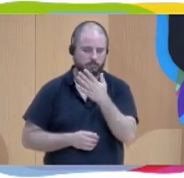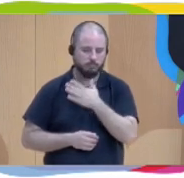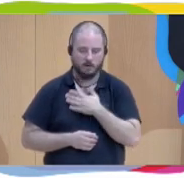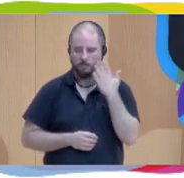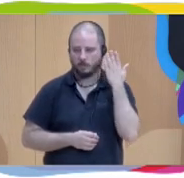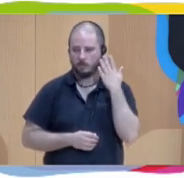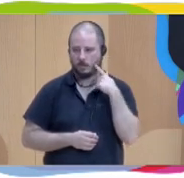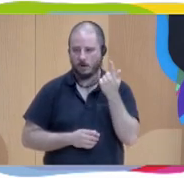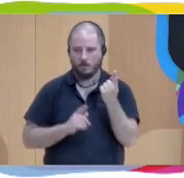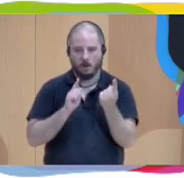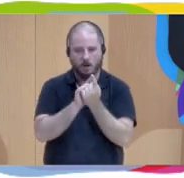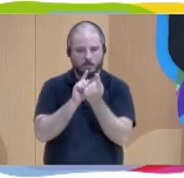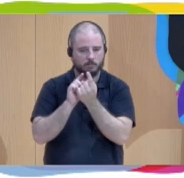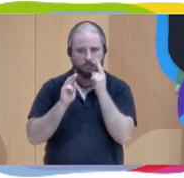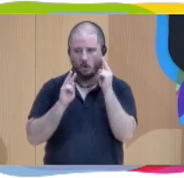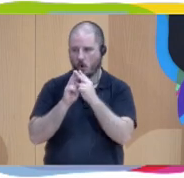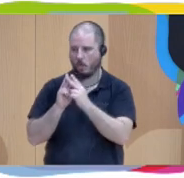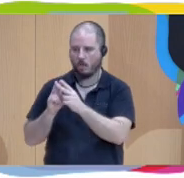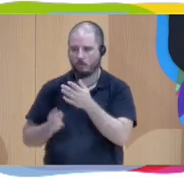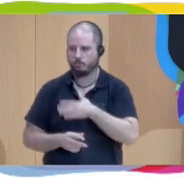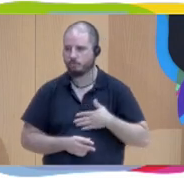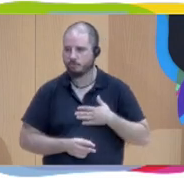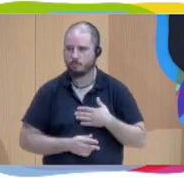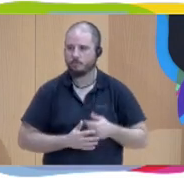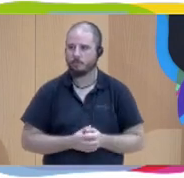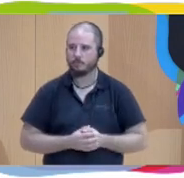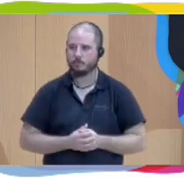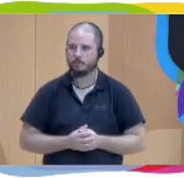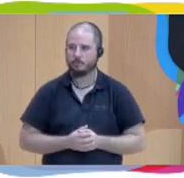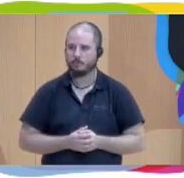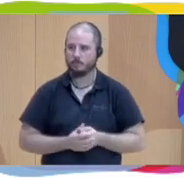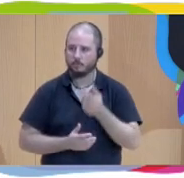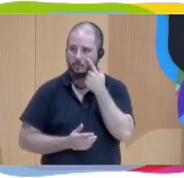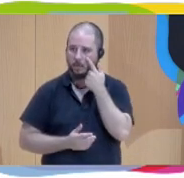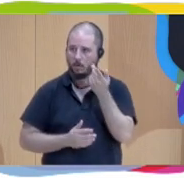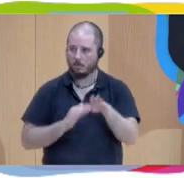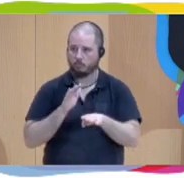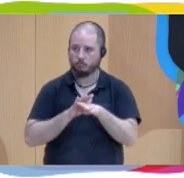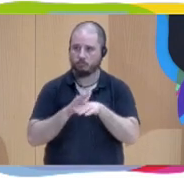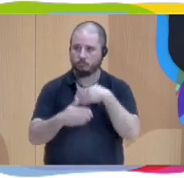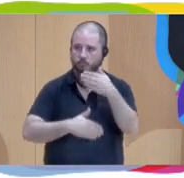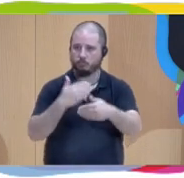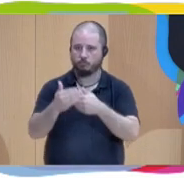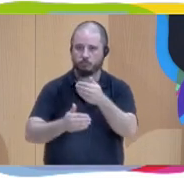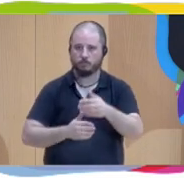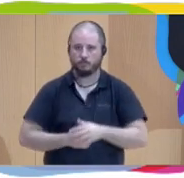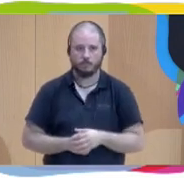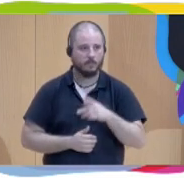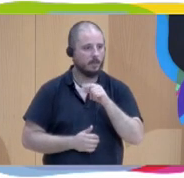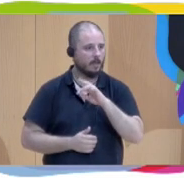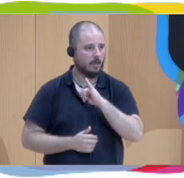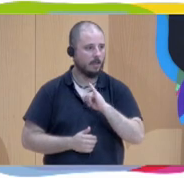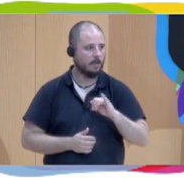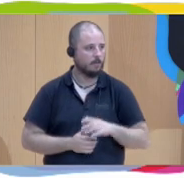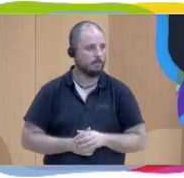things are going on. very much. you Katri, Auti. very Thank